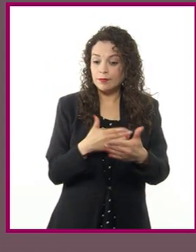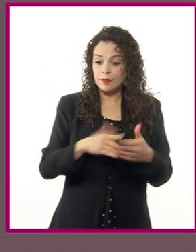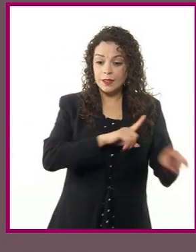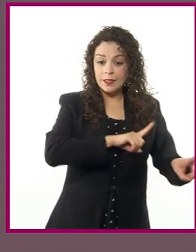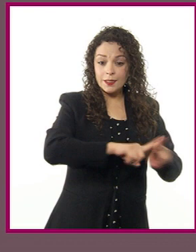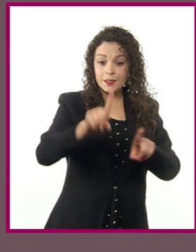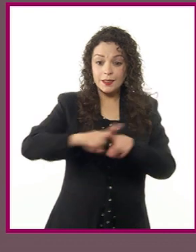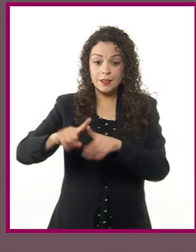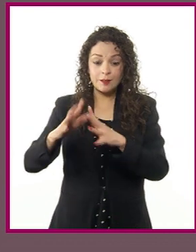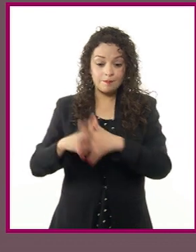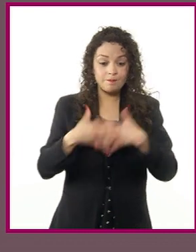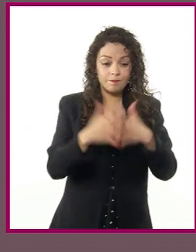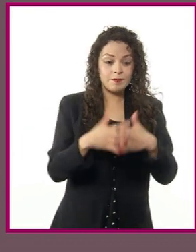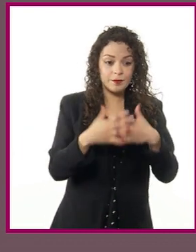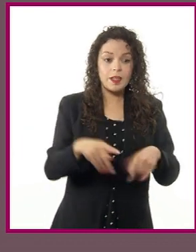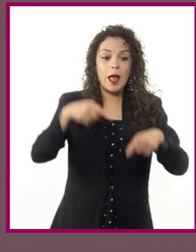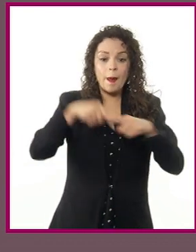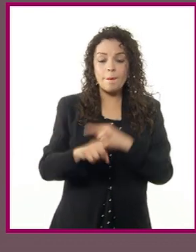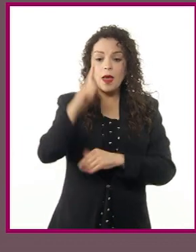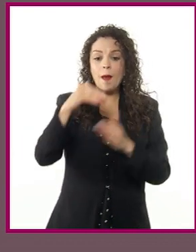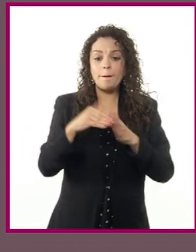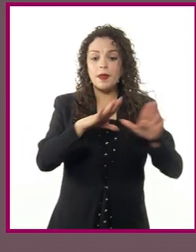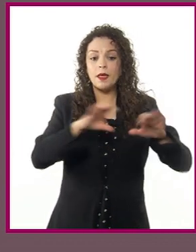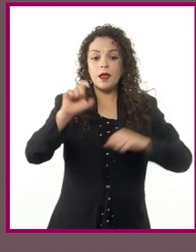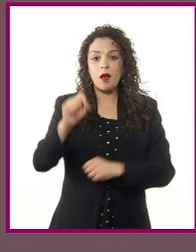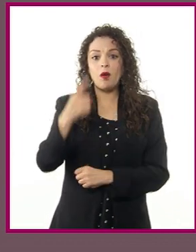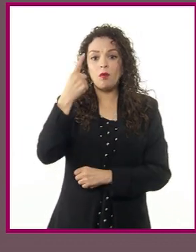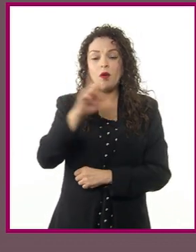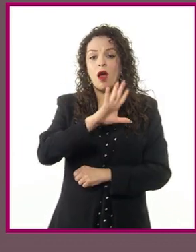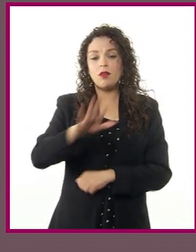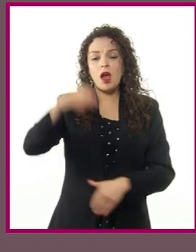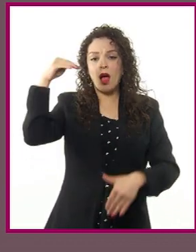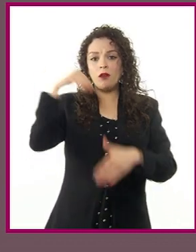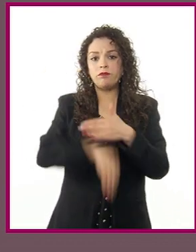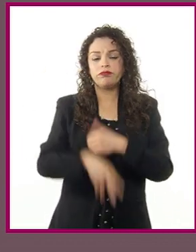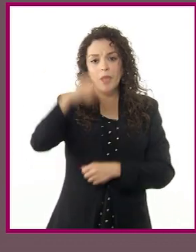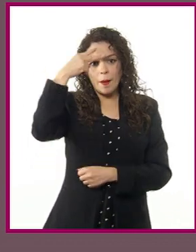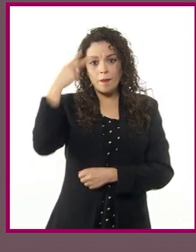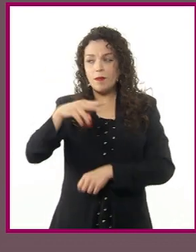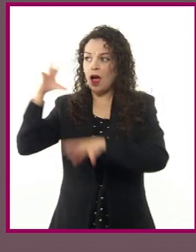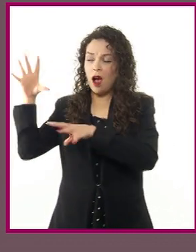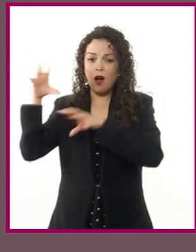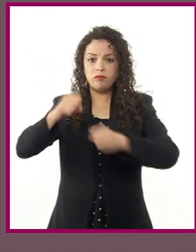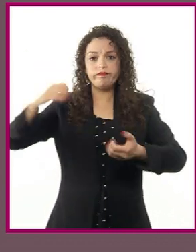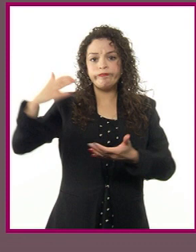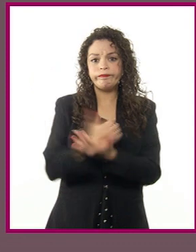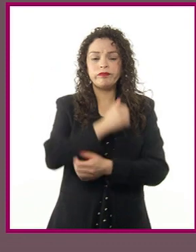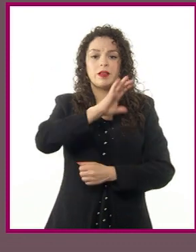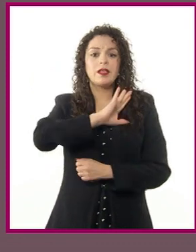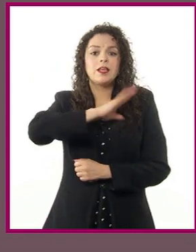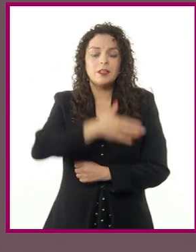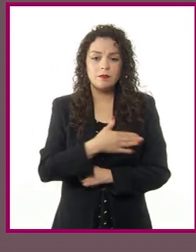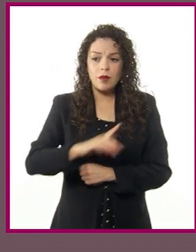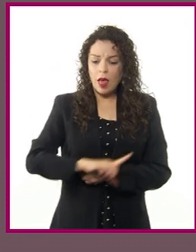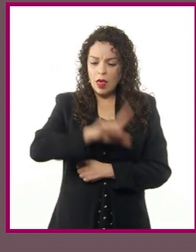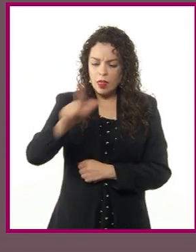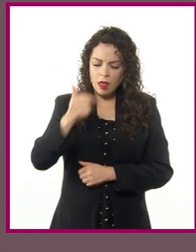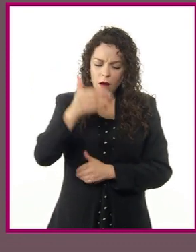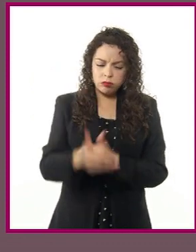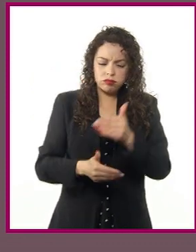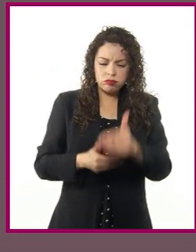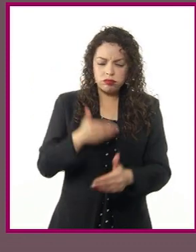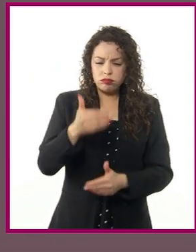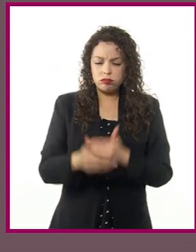en 1521, con la caída de la Ciudad de México en manos de los españoles, y va desarrollándose después a lo largo de